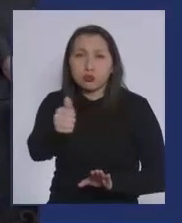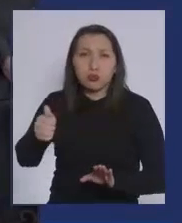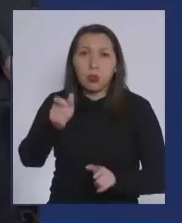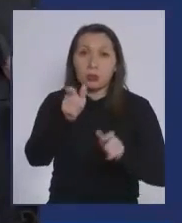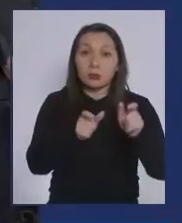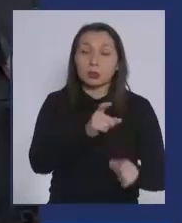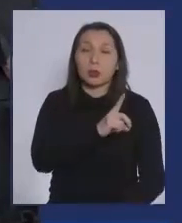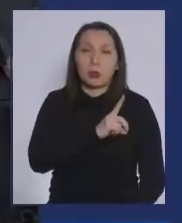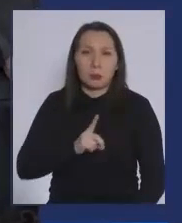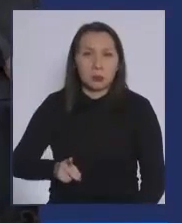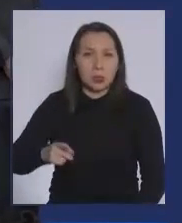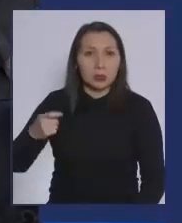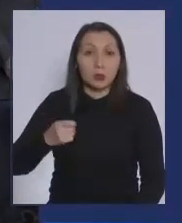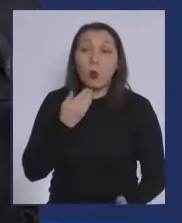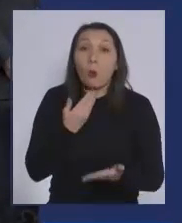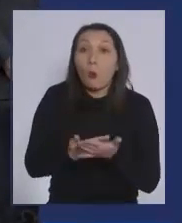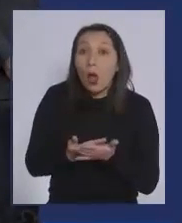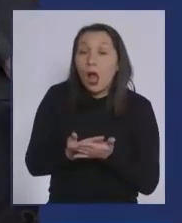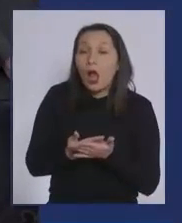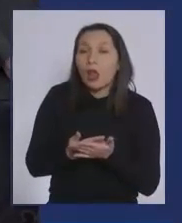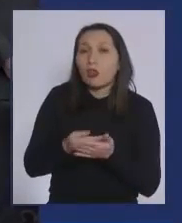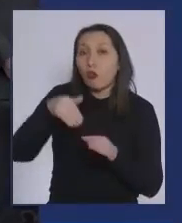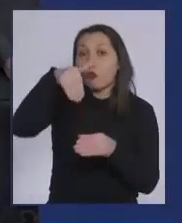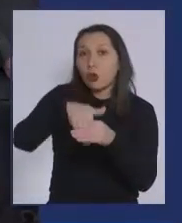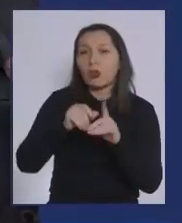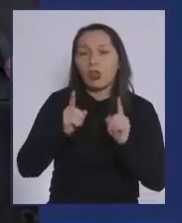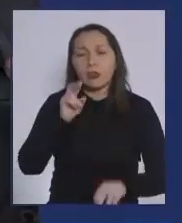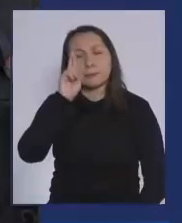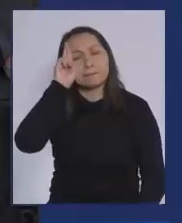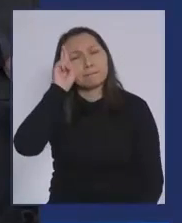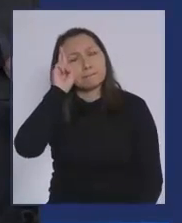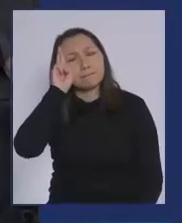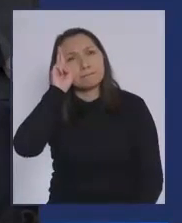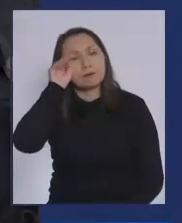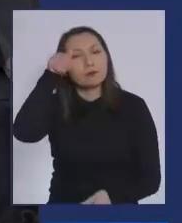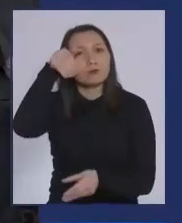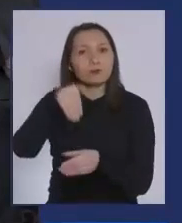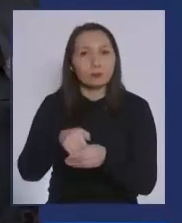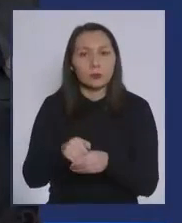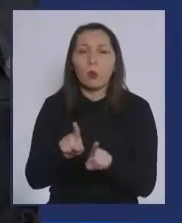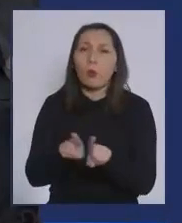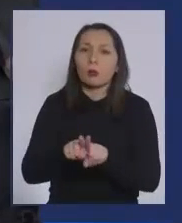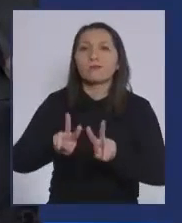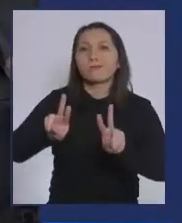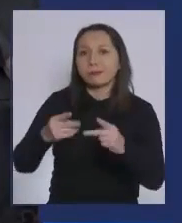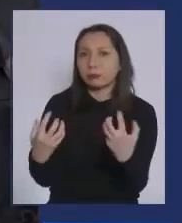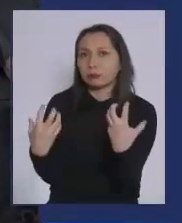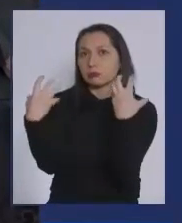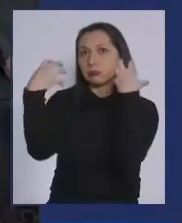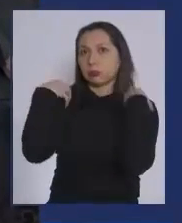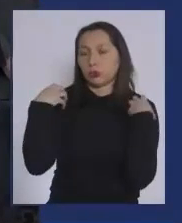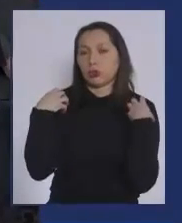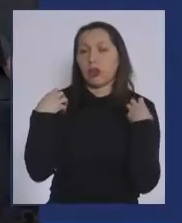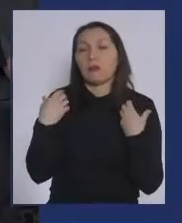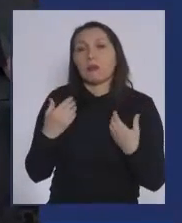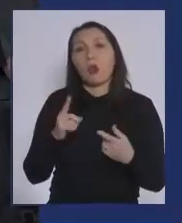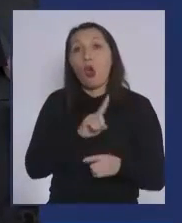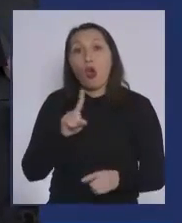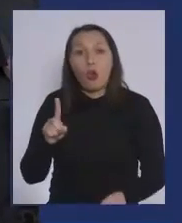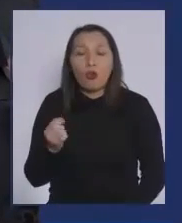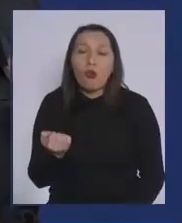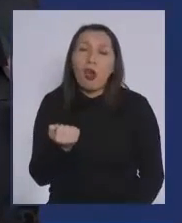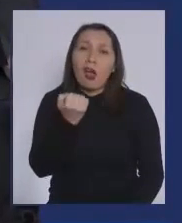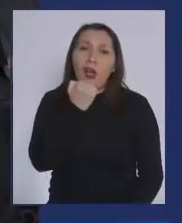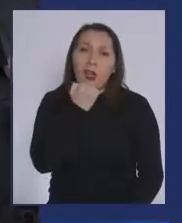parlamentarios cuando voten reflexión lo hagan con responsabilidad y no cometan el